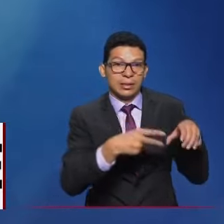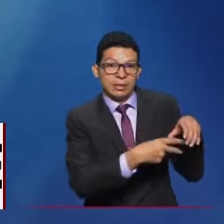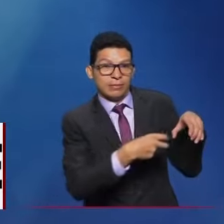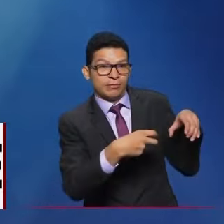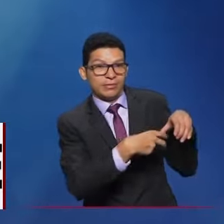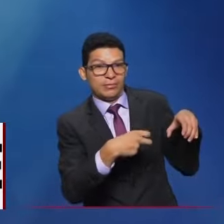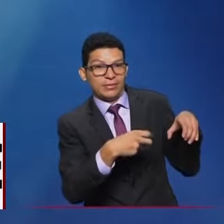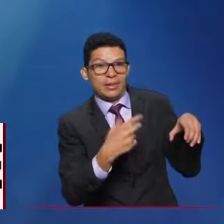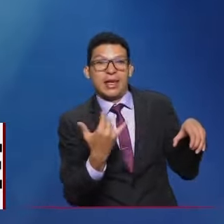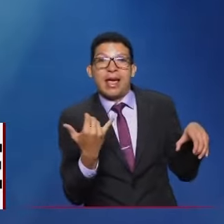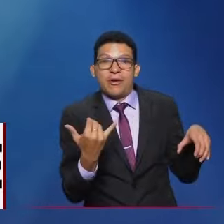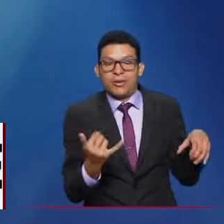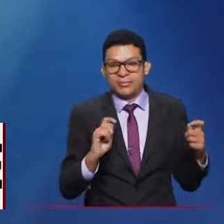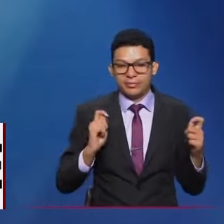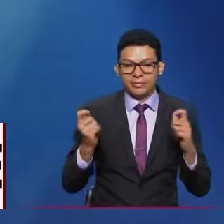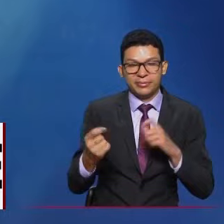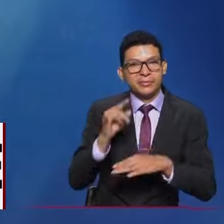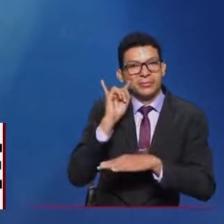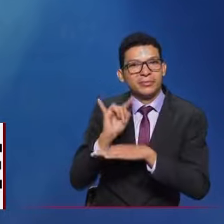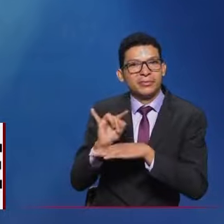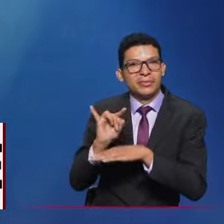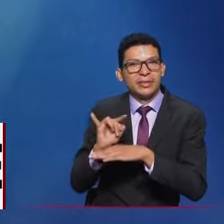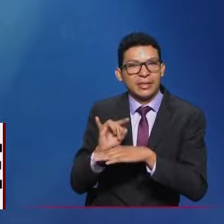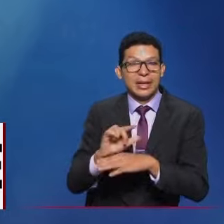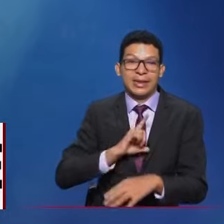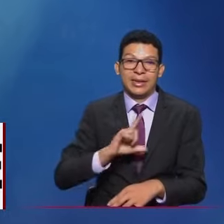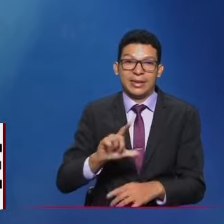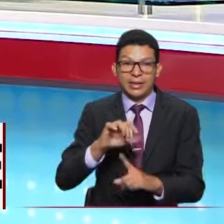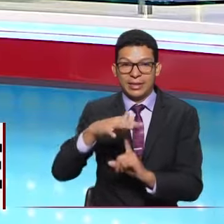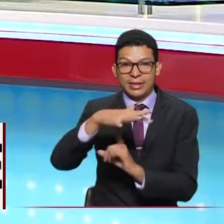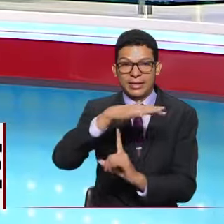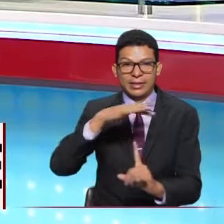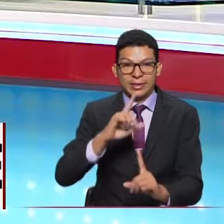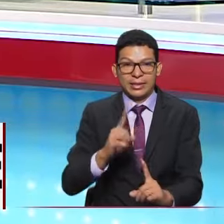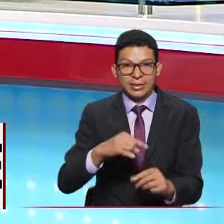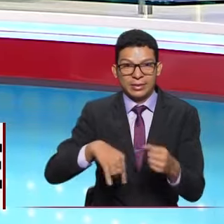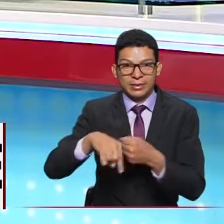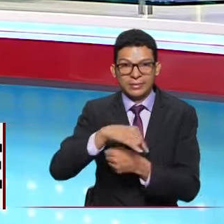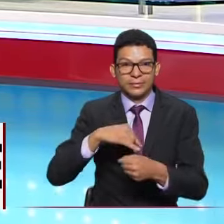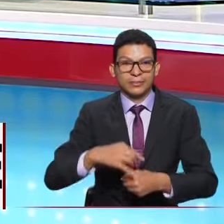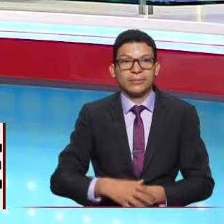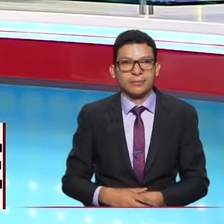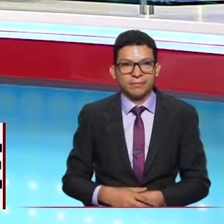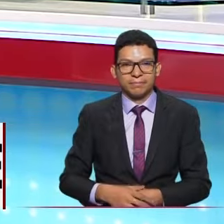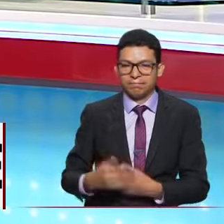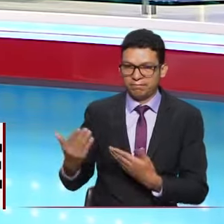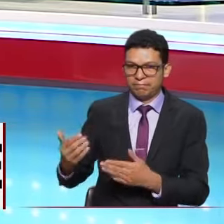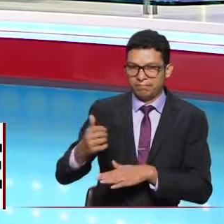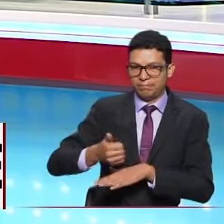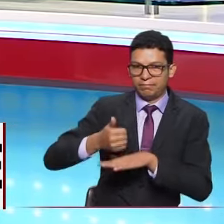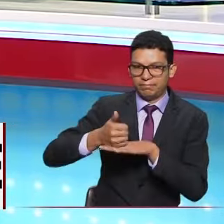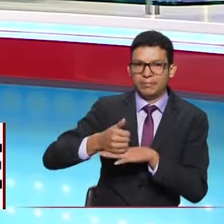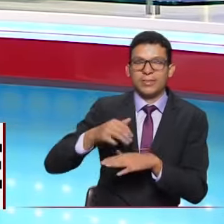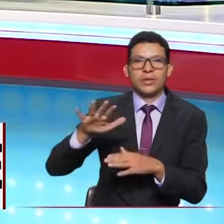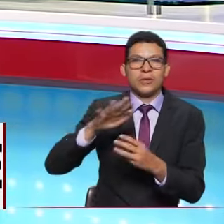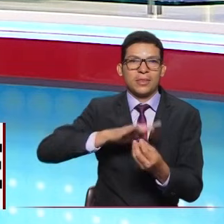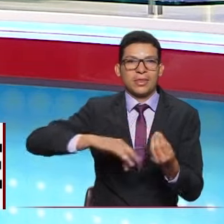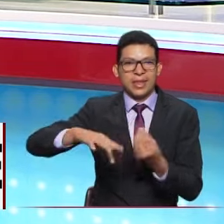se volvió guardabosque nuestro y es el líder ambiental de la zona. Mauricio Mira, director del Departamento Administrativo de Gestión del Medio